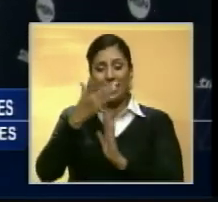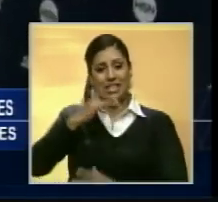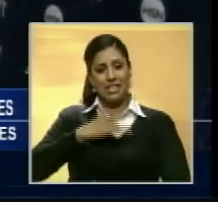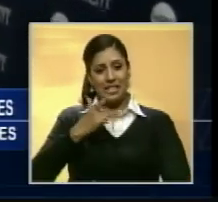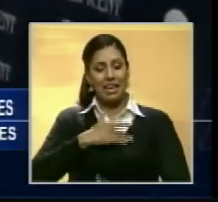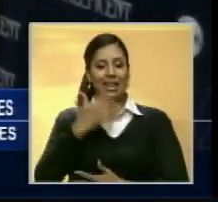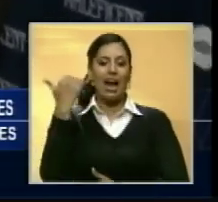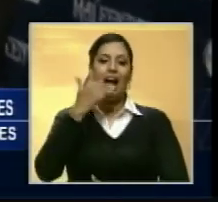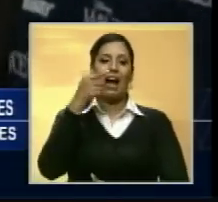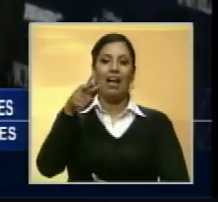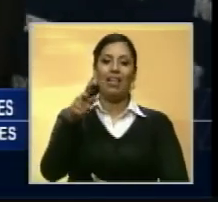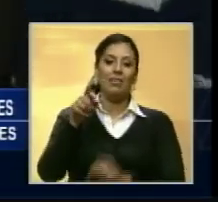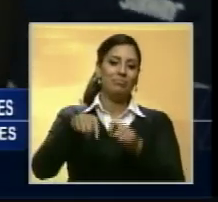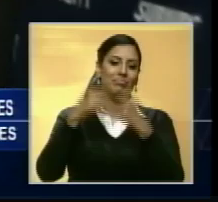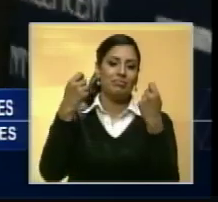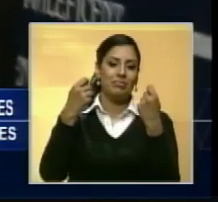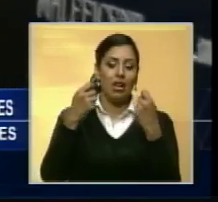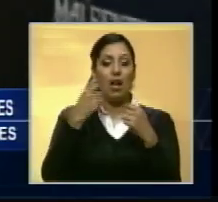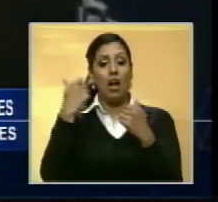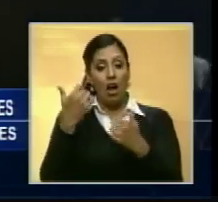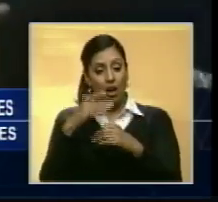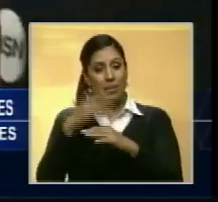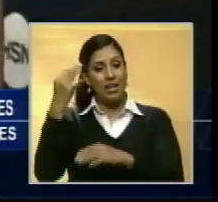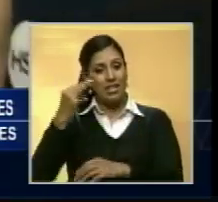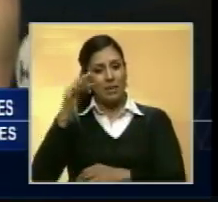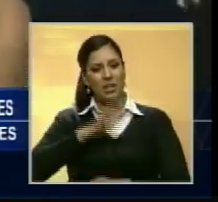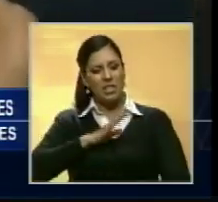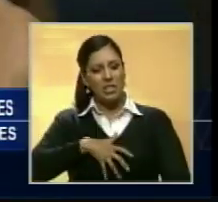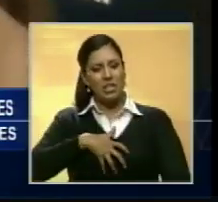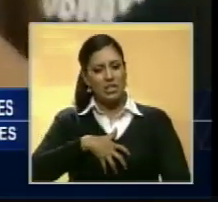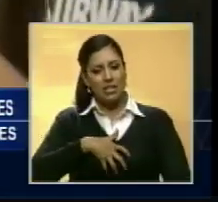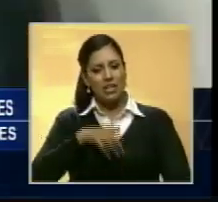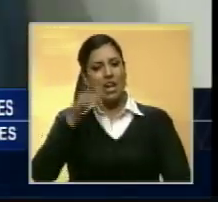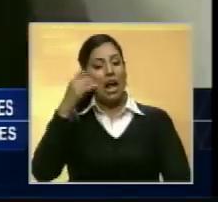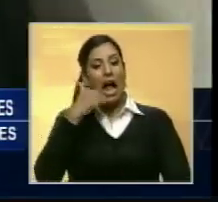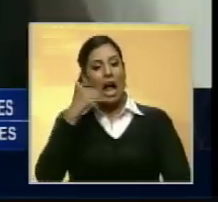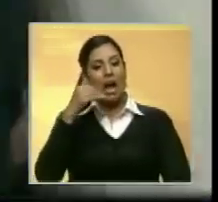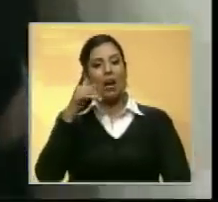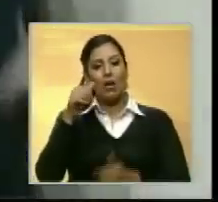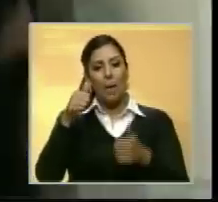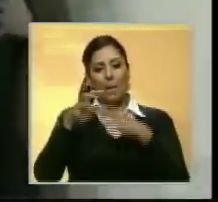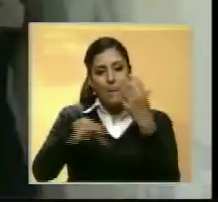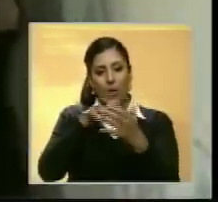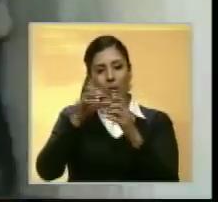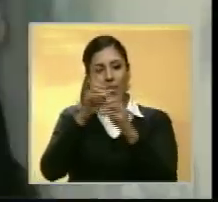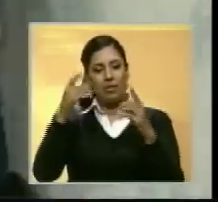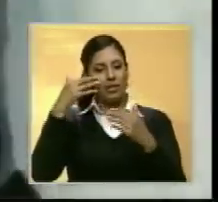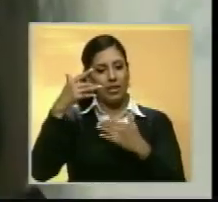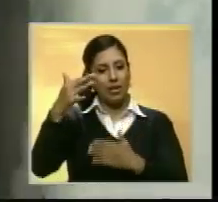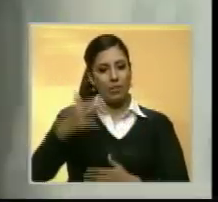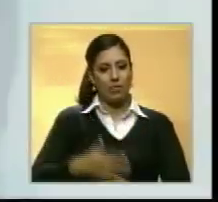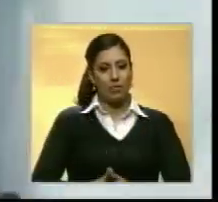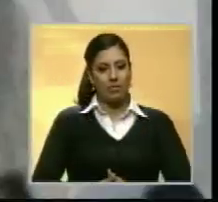siente satisfecha por la ruptura, porque siempre tuvo la sensación de que algo iba a pasar con el tiempo.